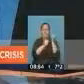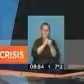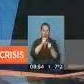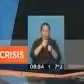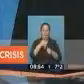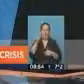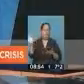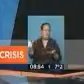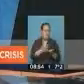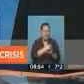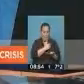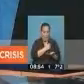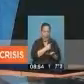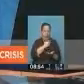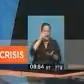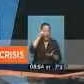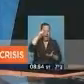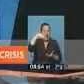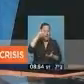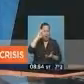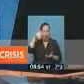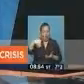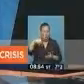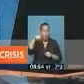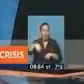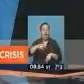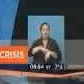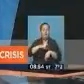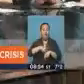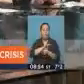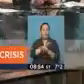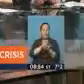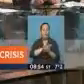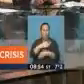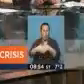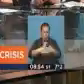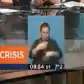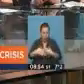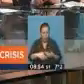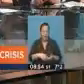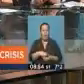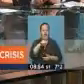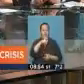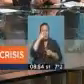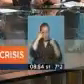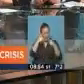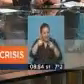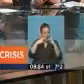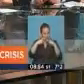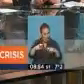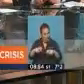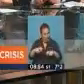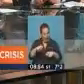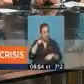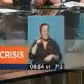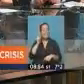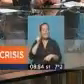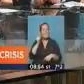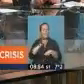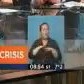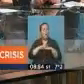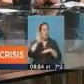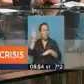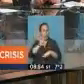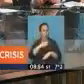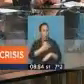fue apartado por el ENACOM y hoy está en un proceso de normalización. ¿Apuntaría a la investigación justamente de quienes han sido